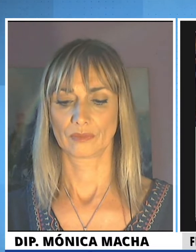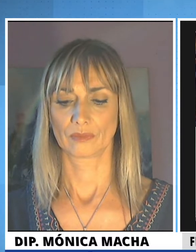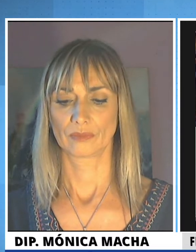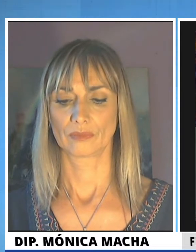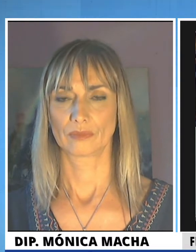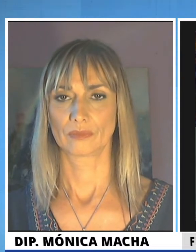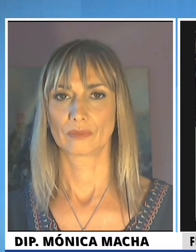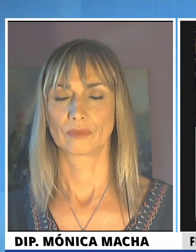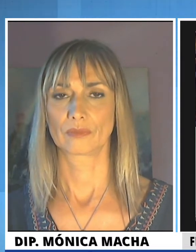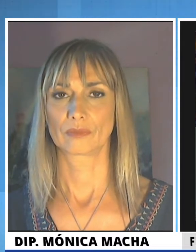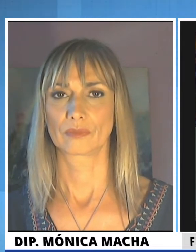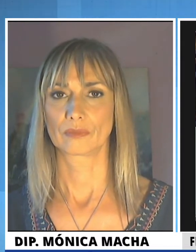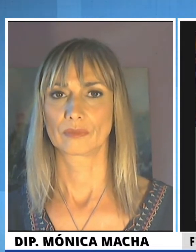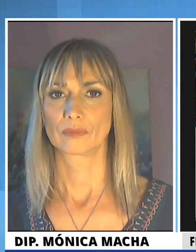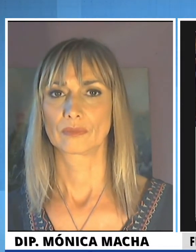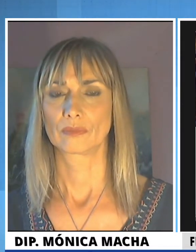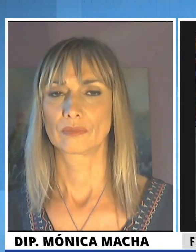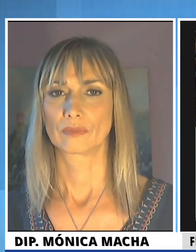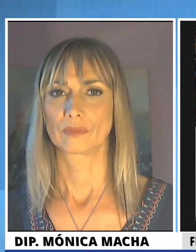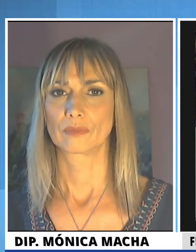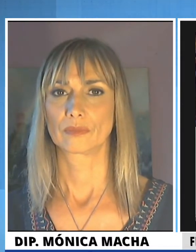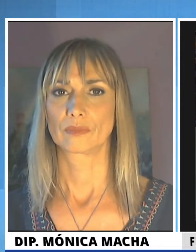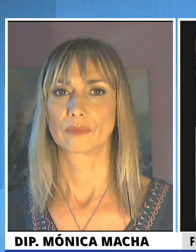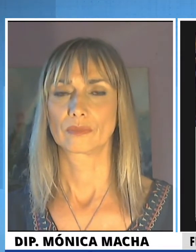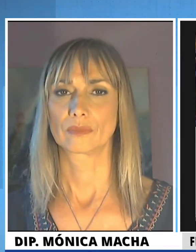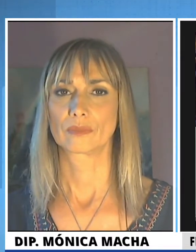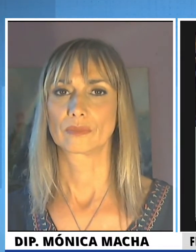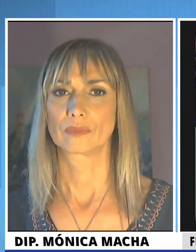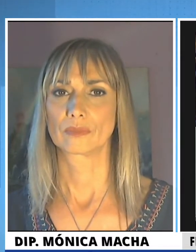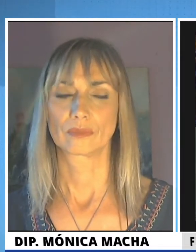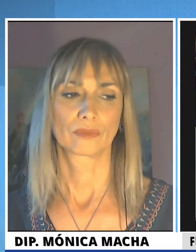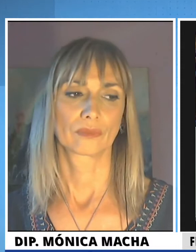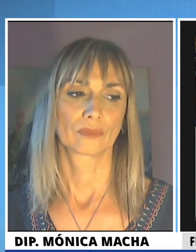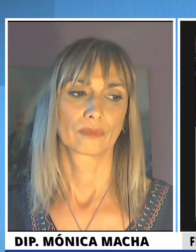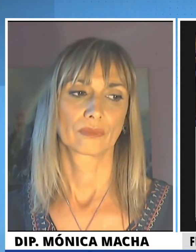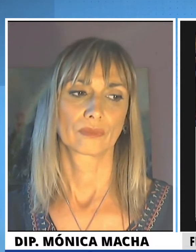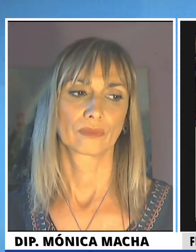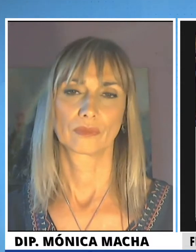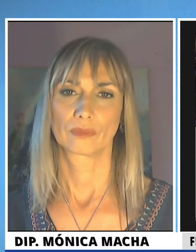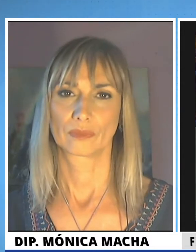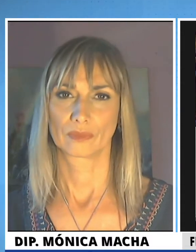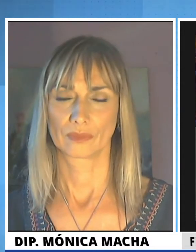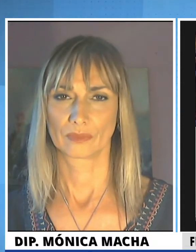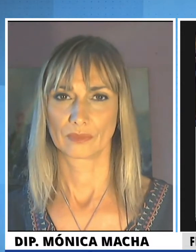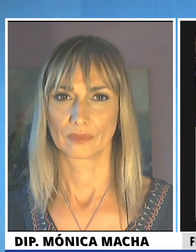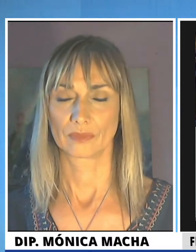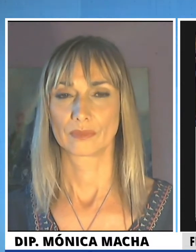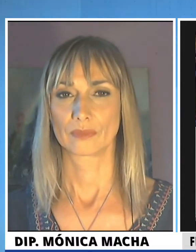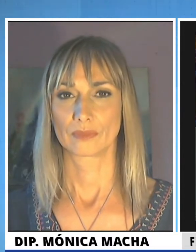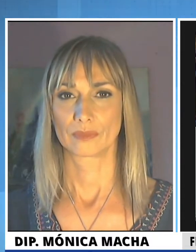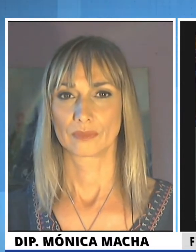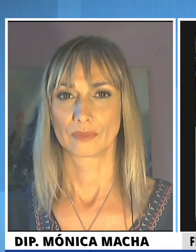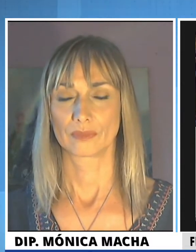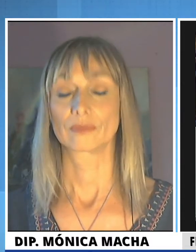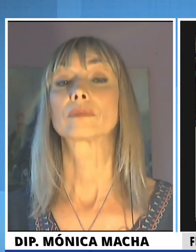nosotras hasta tuvimos como parte de la práctica médica, de esto del cuerpo, el tutelaje del equipo